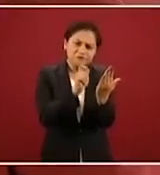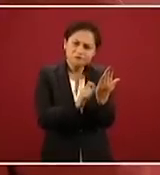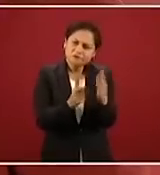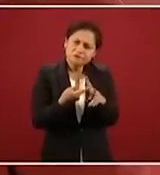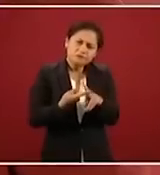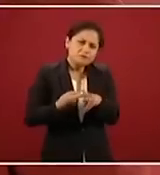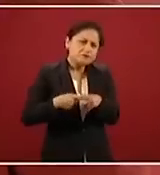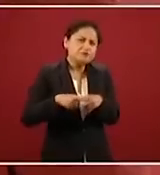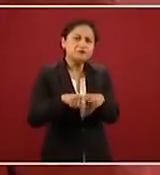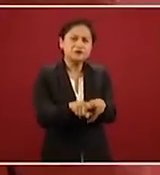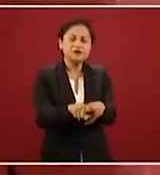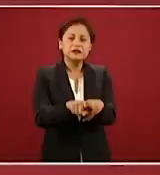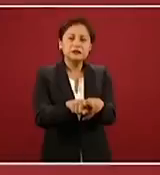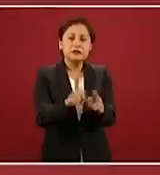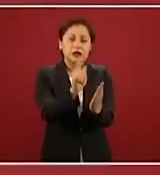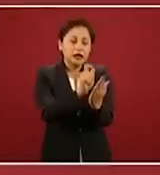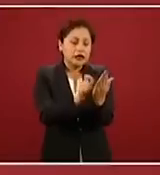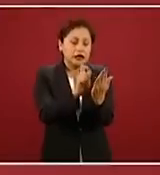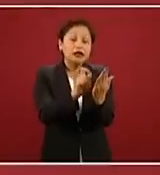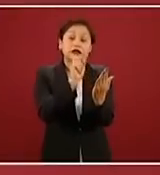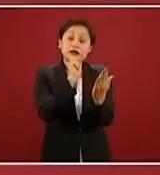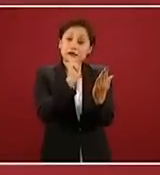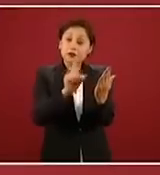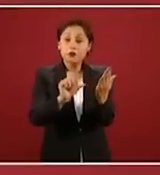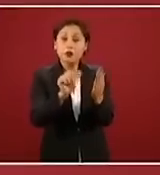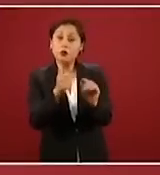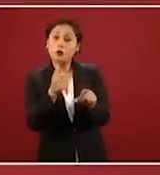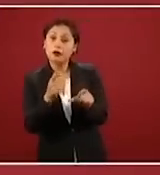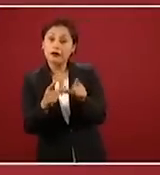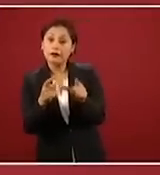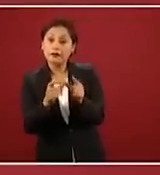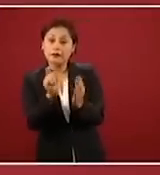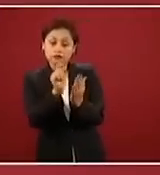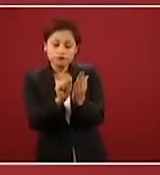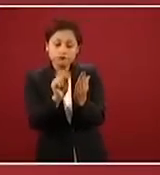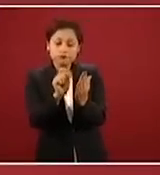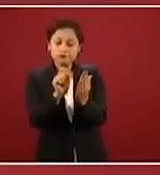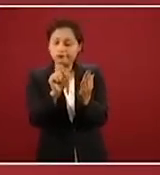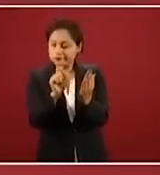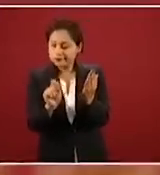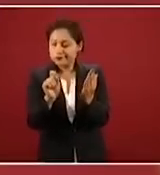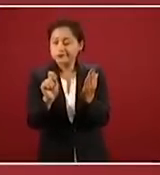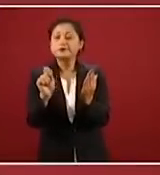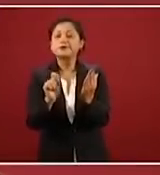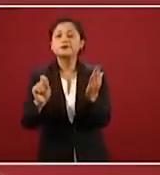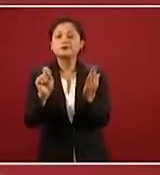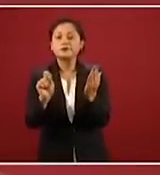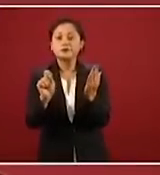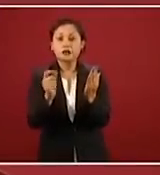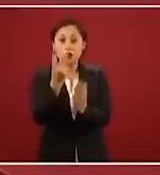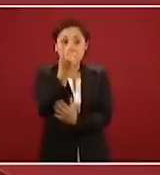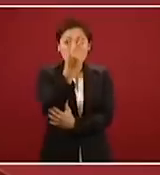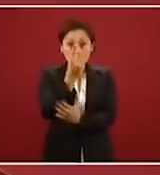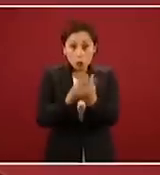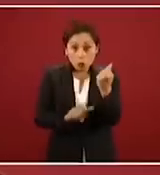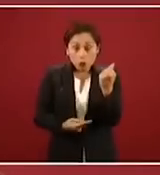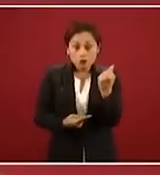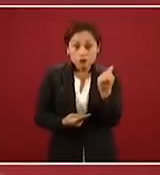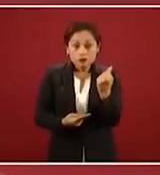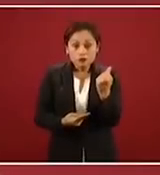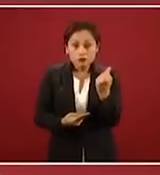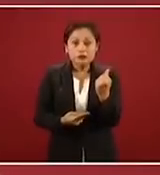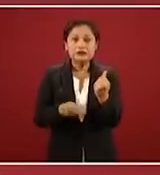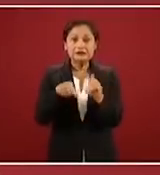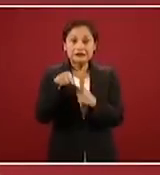y de la letra de molde. Dos procesos estampados en